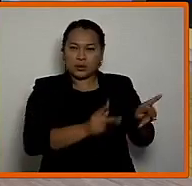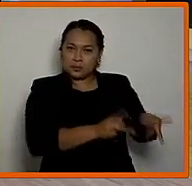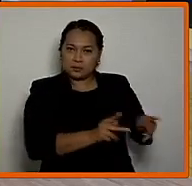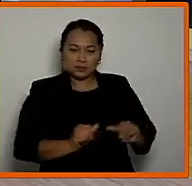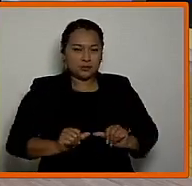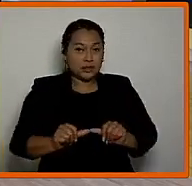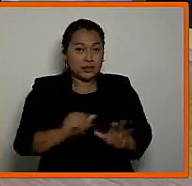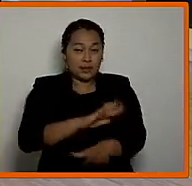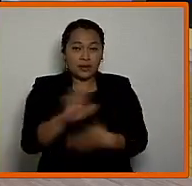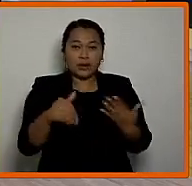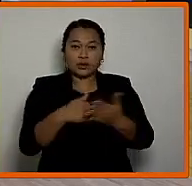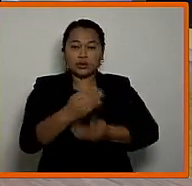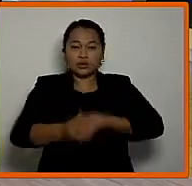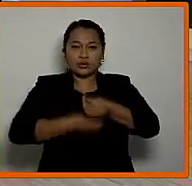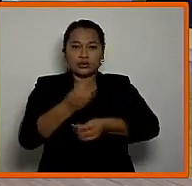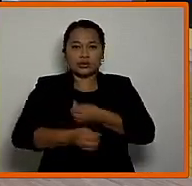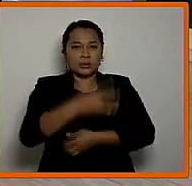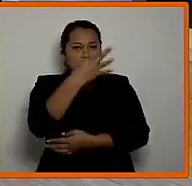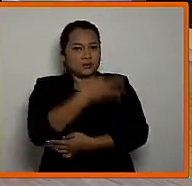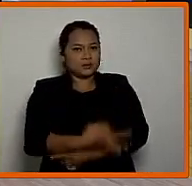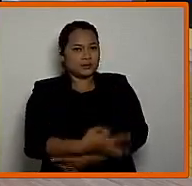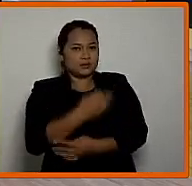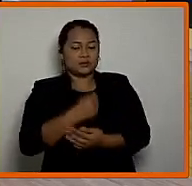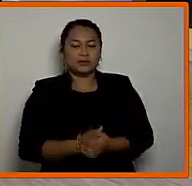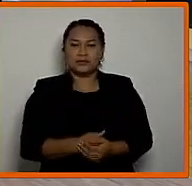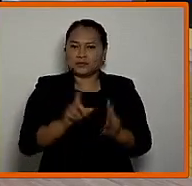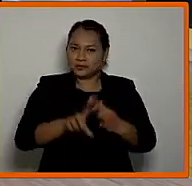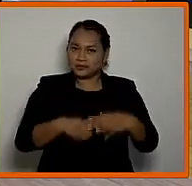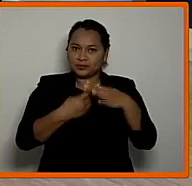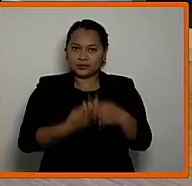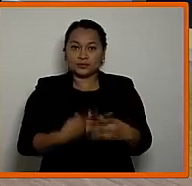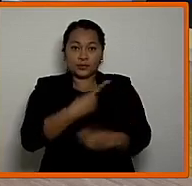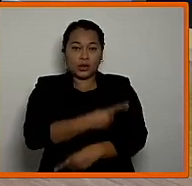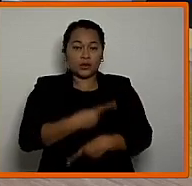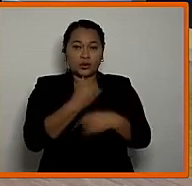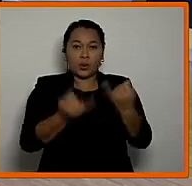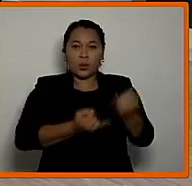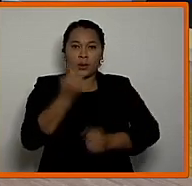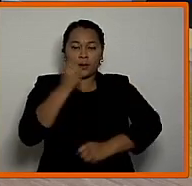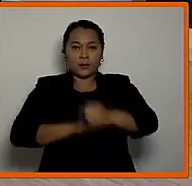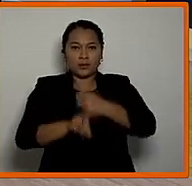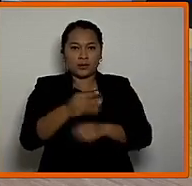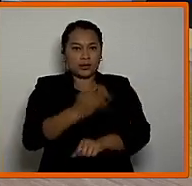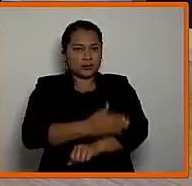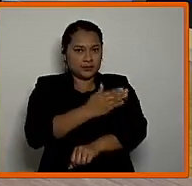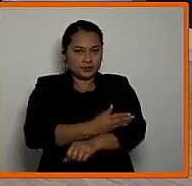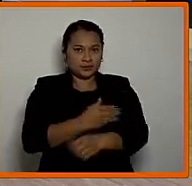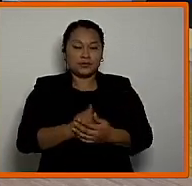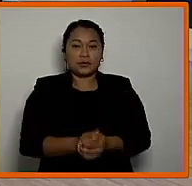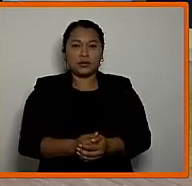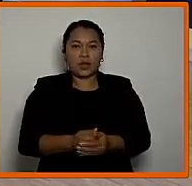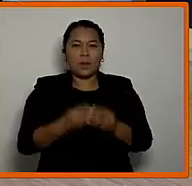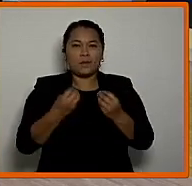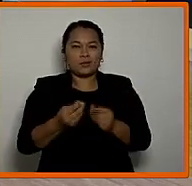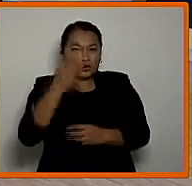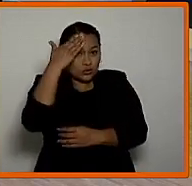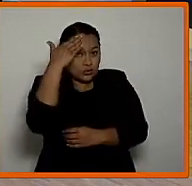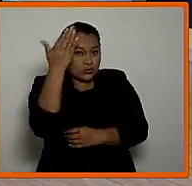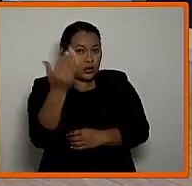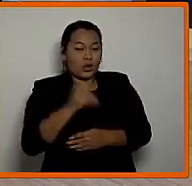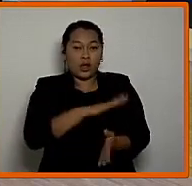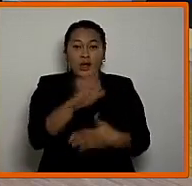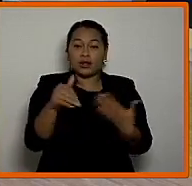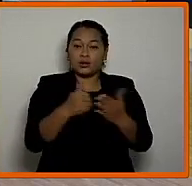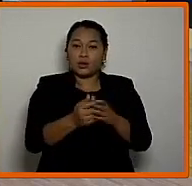para certificar cada uno de los juegos. Iniciamos la diversión con premiados, pero antes le queremos enviar un cordial saludo a cada uno